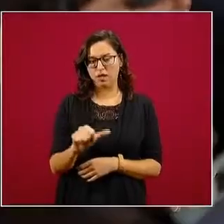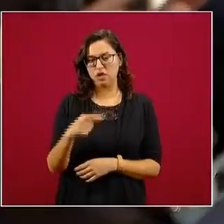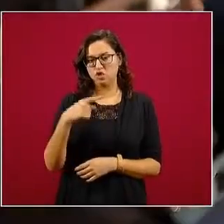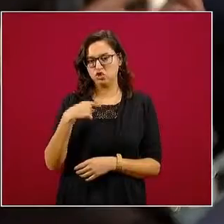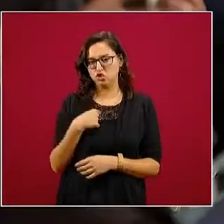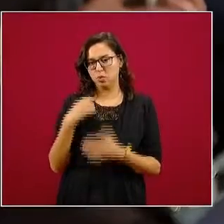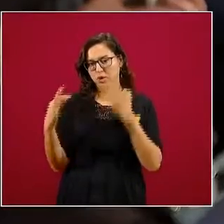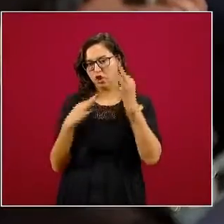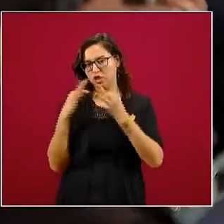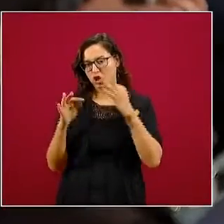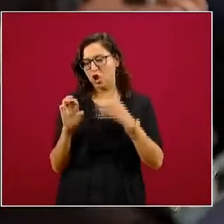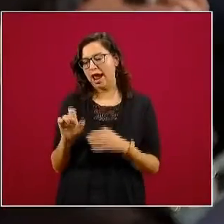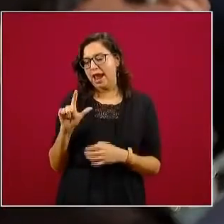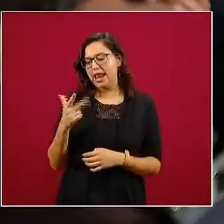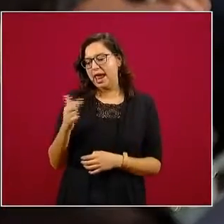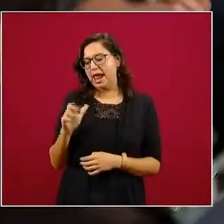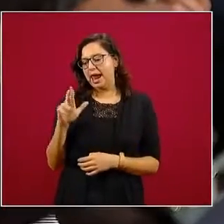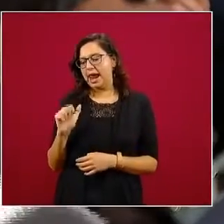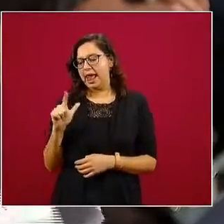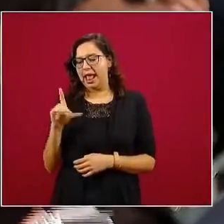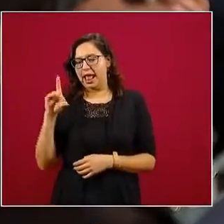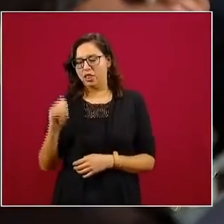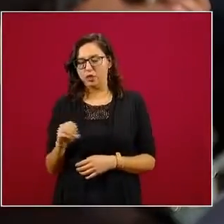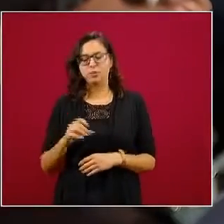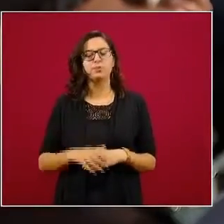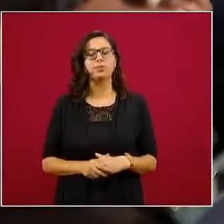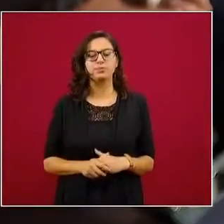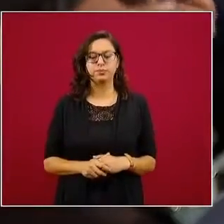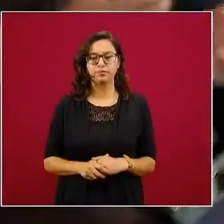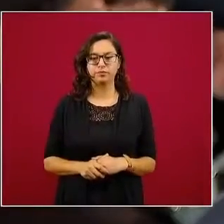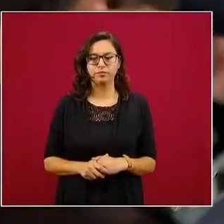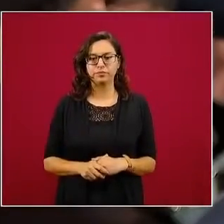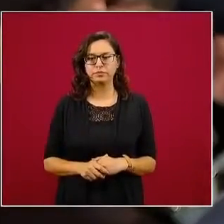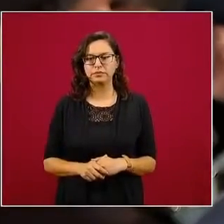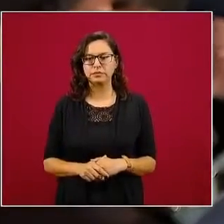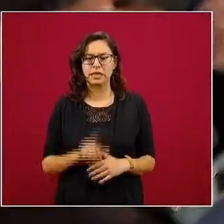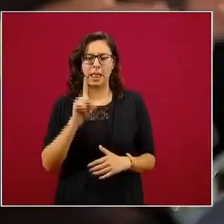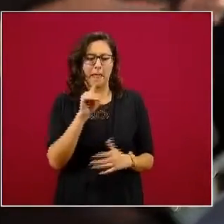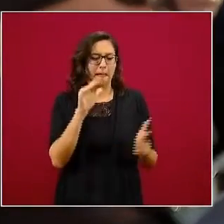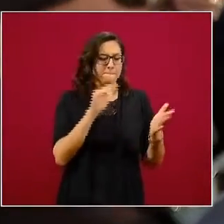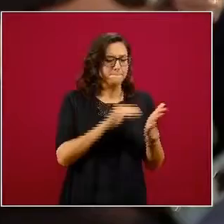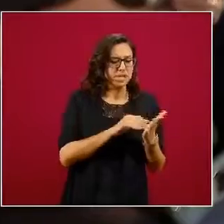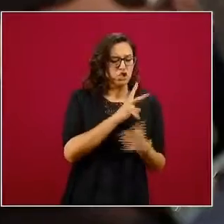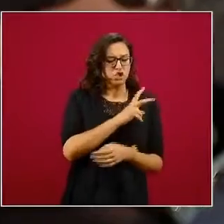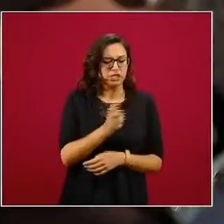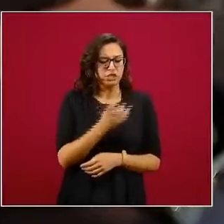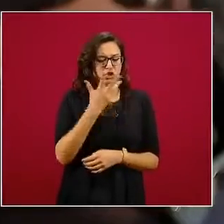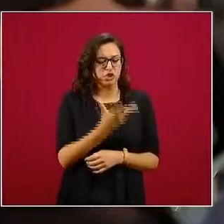de hecho lo vuelvo a explicar porque esto lo hemos tratado una y otra vez. Sobre la primera idea,